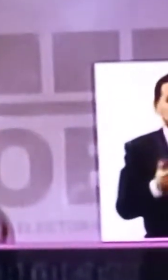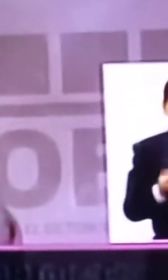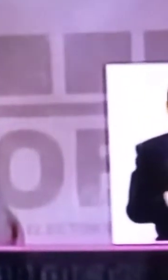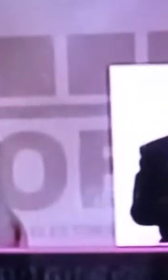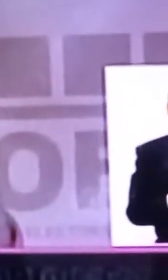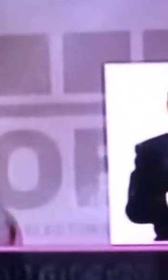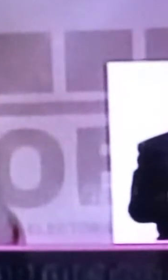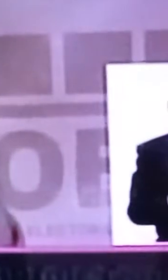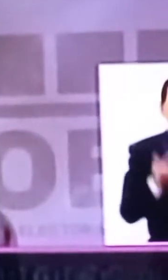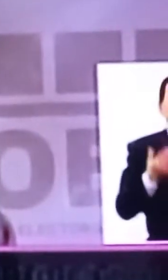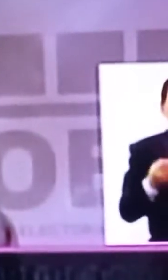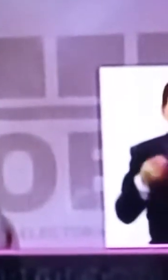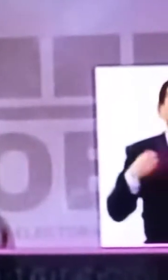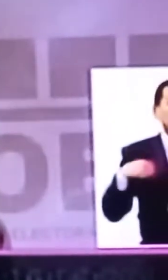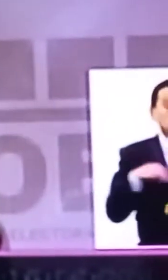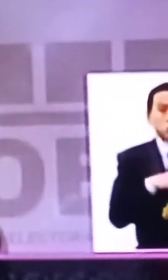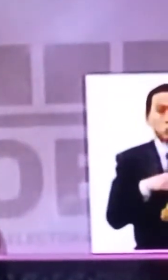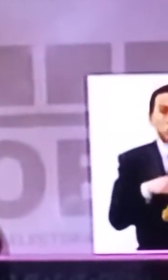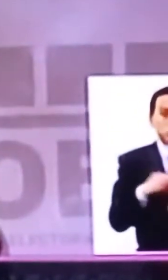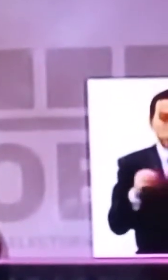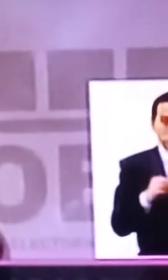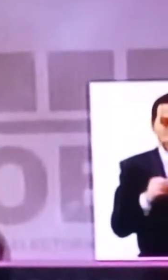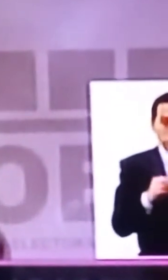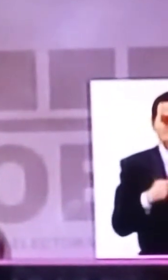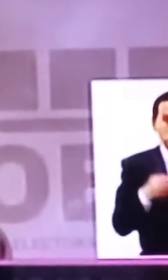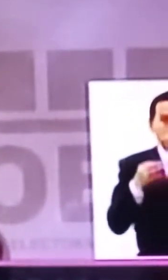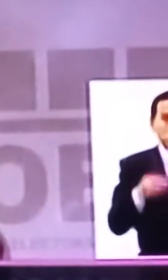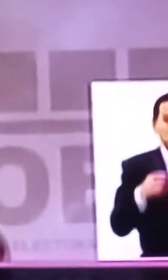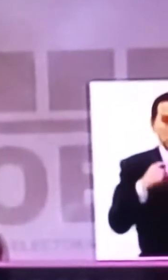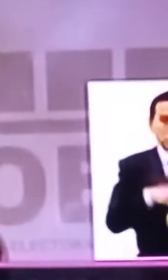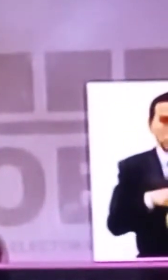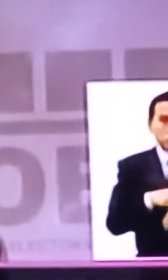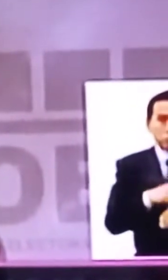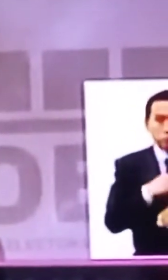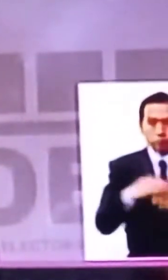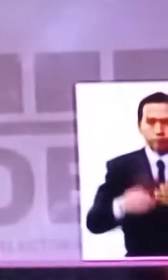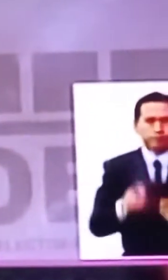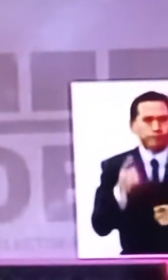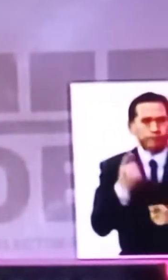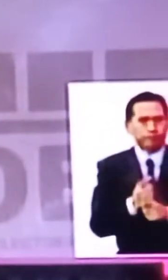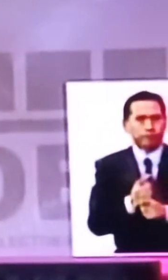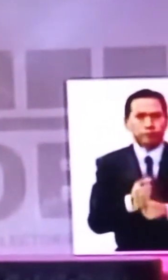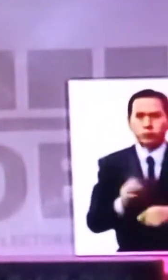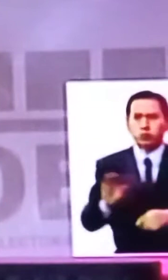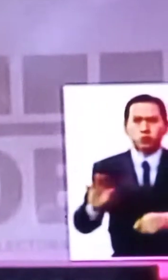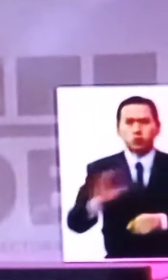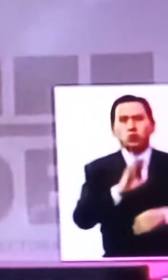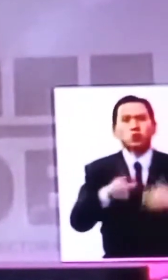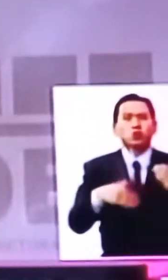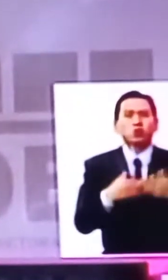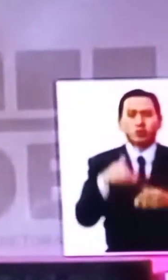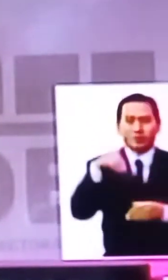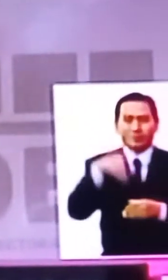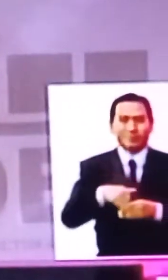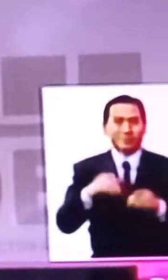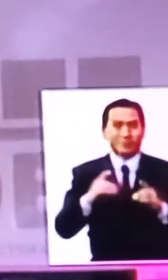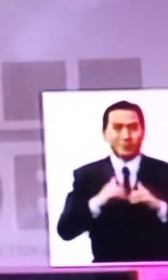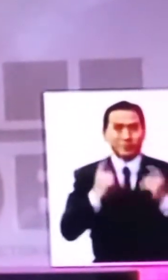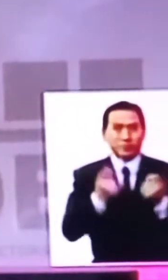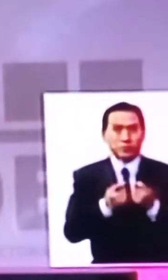Vamos a concluir el cómputo en plazo y todos los tribunales departamentales están